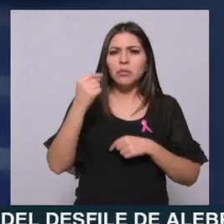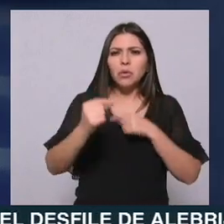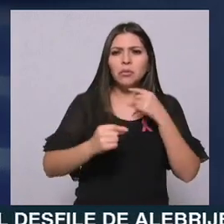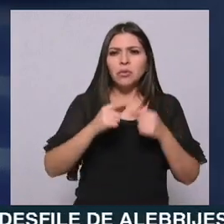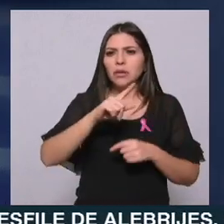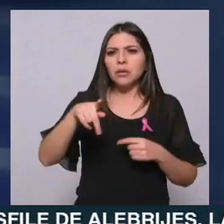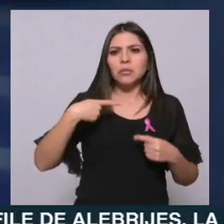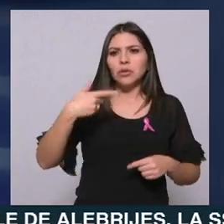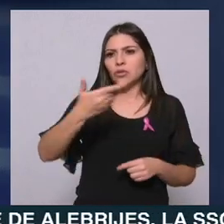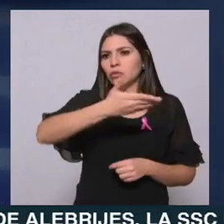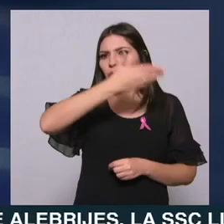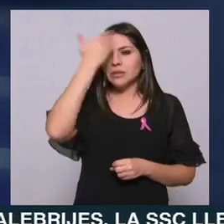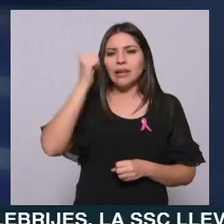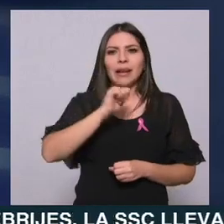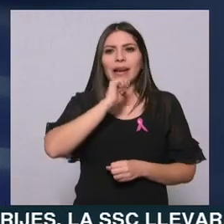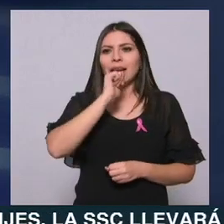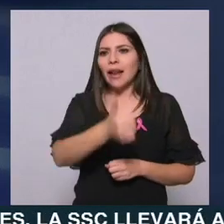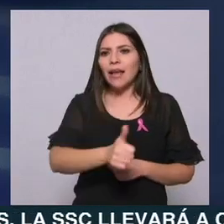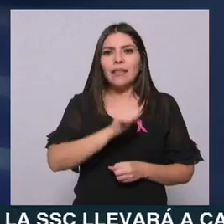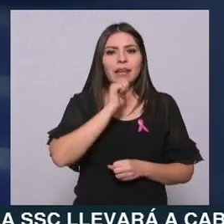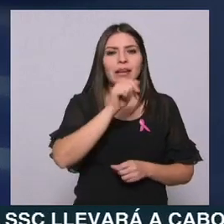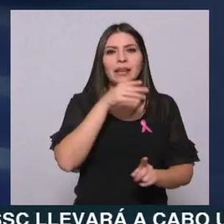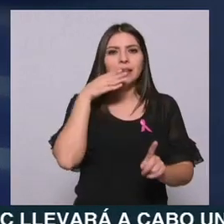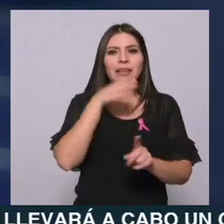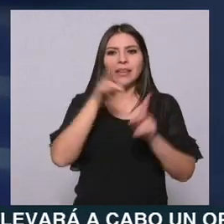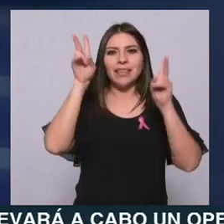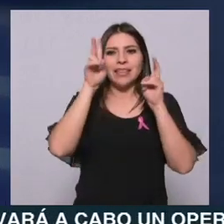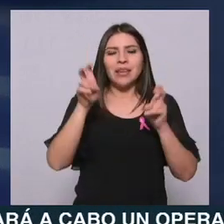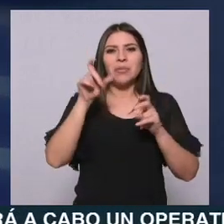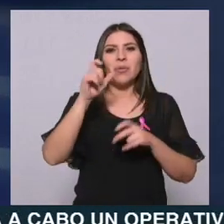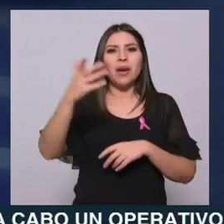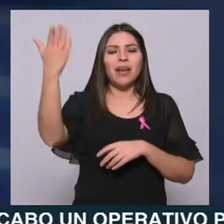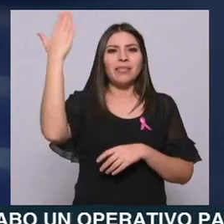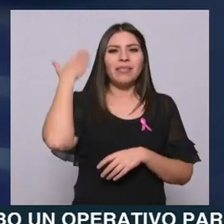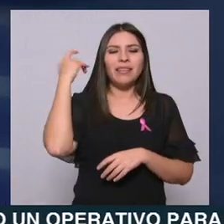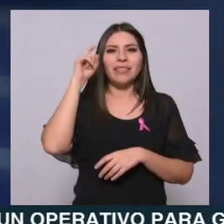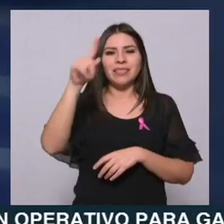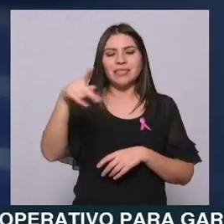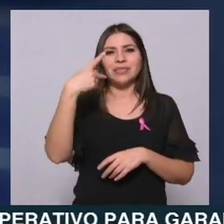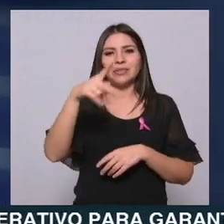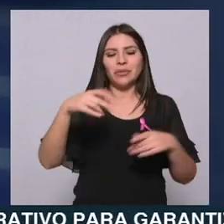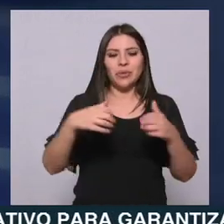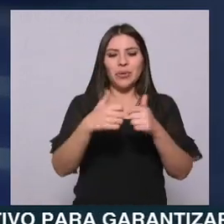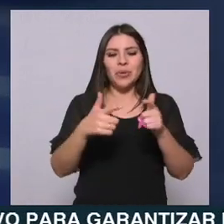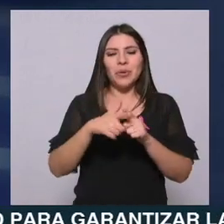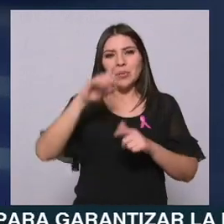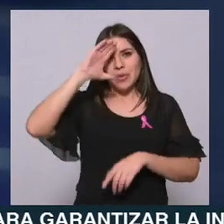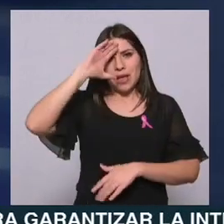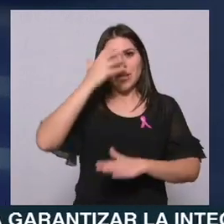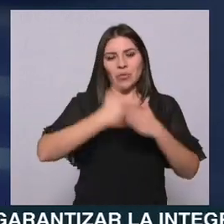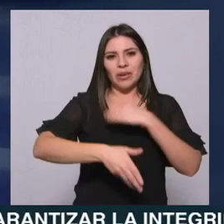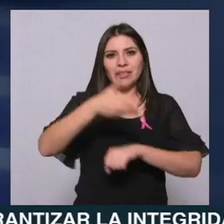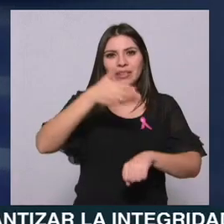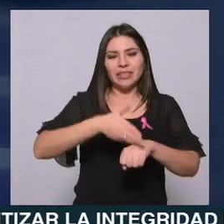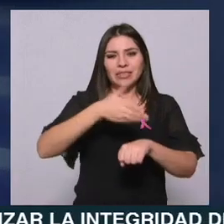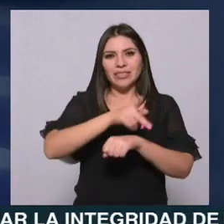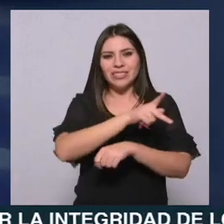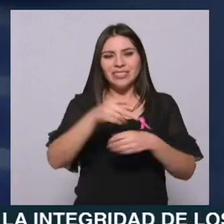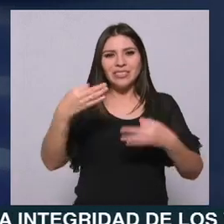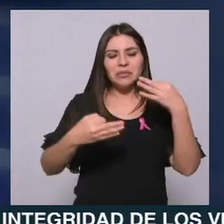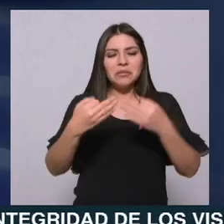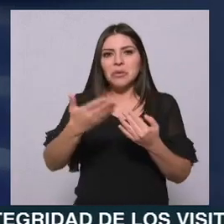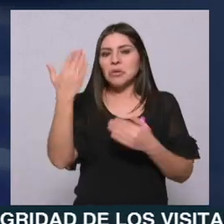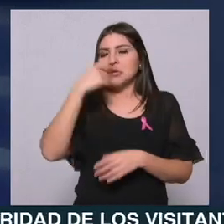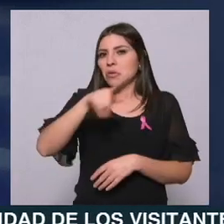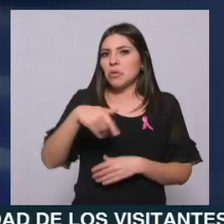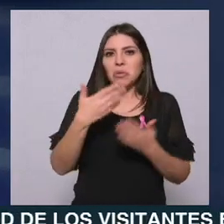de Inquisición, nada, y lo que sabía lo sabía mal. ¿Por qué? Porque los libros eran muy especializados, académicamente muy buenos, pero no eran accesibles